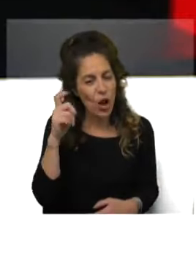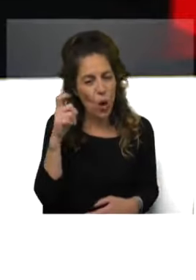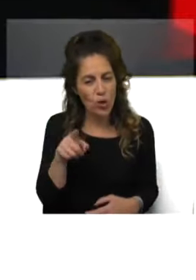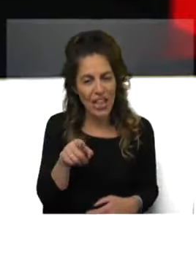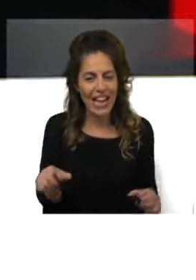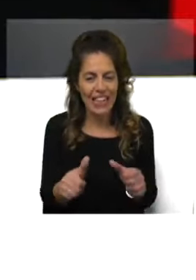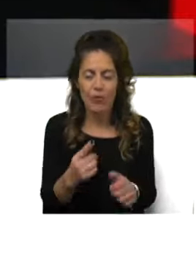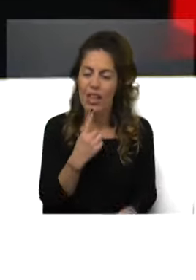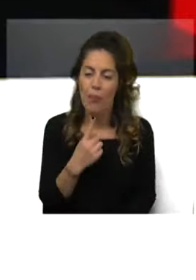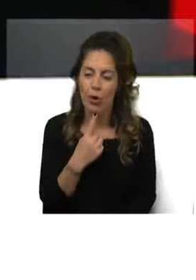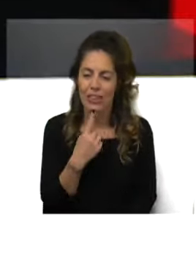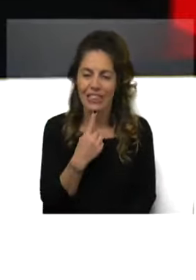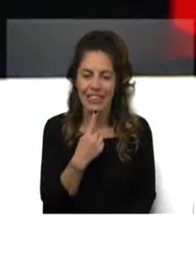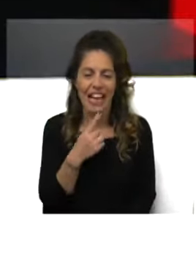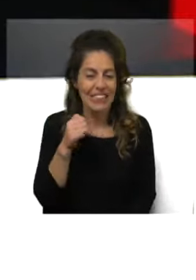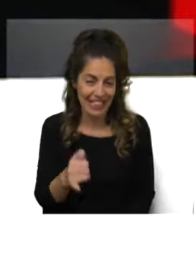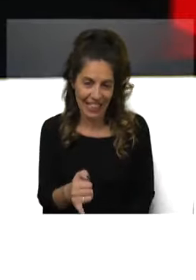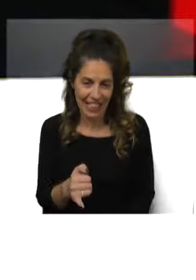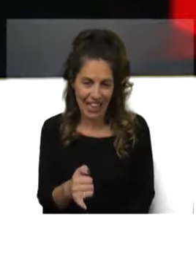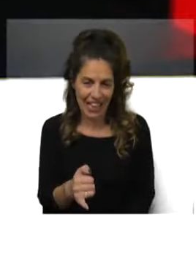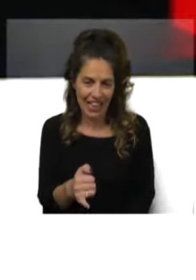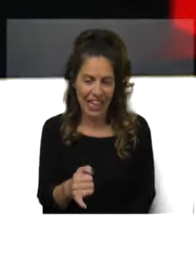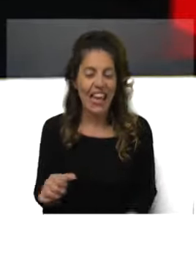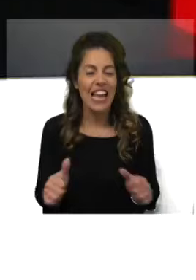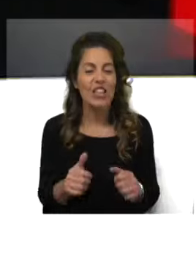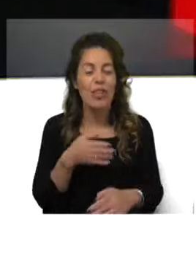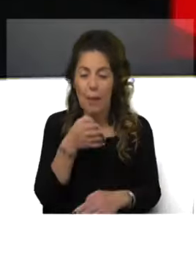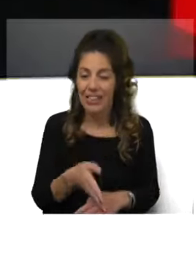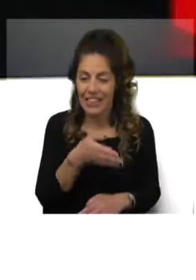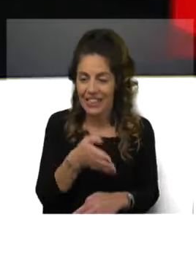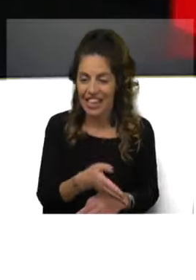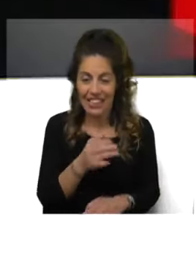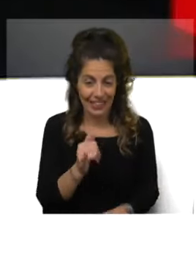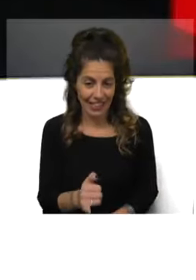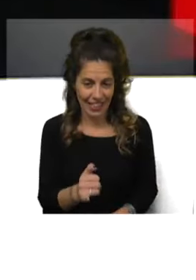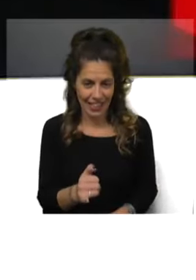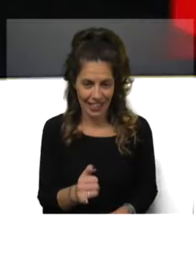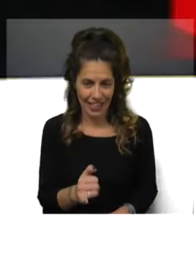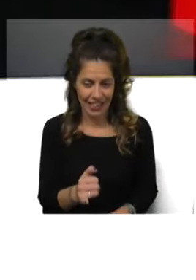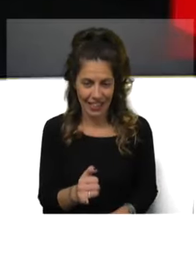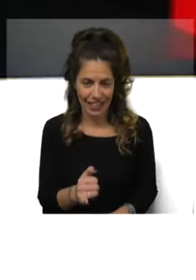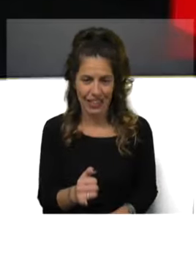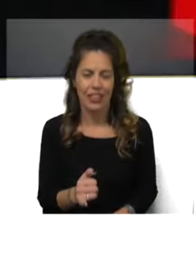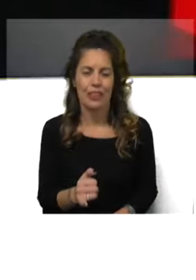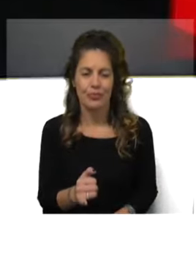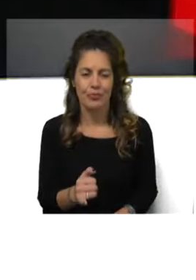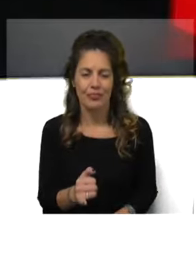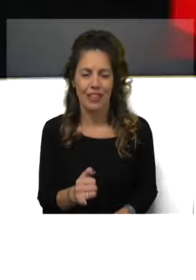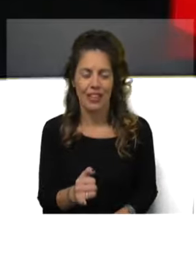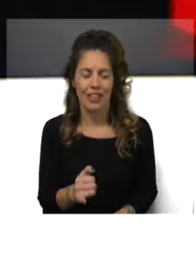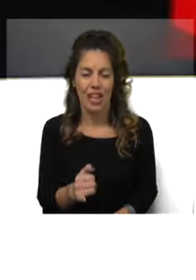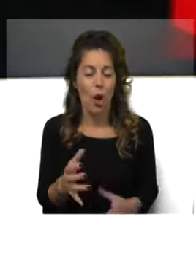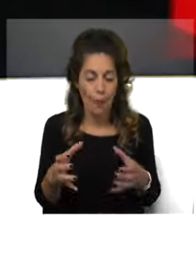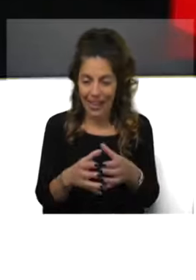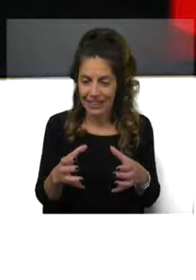actividad política tiene y la actividad partidaria tiene o sea la propia este lógica de los